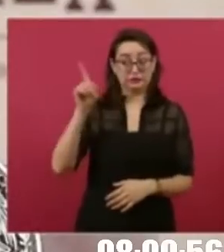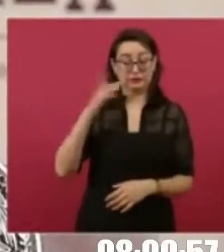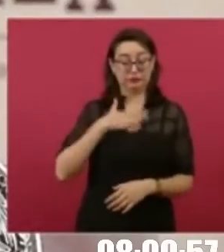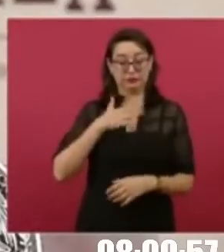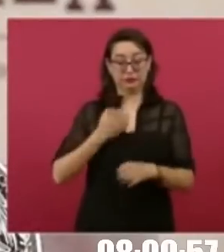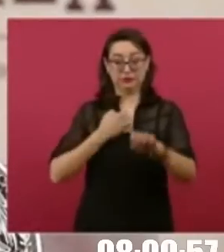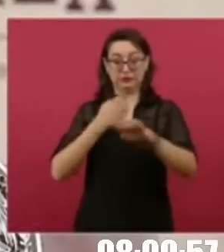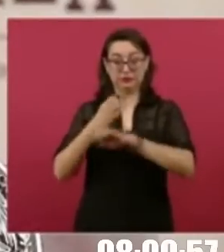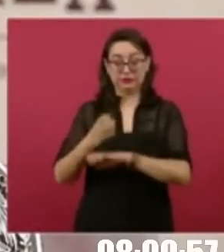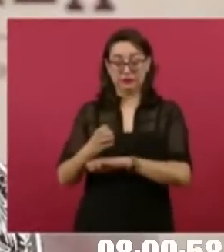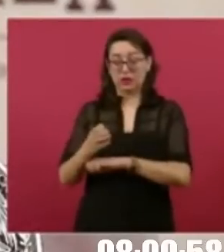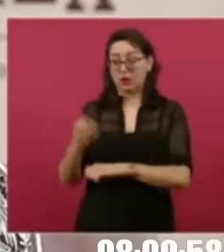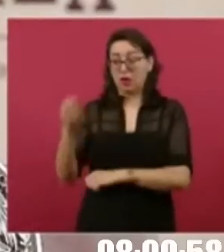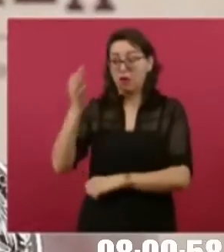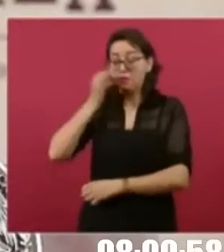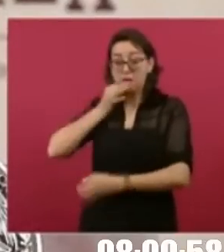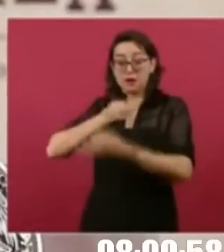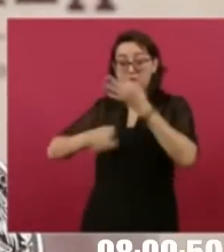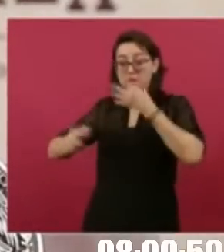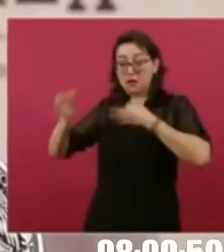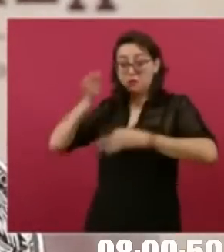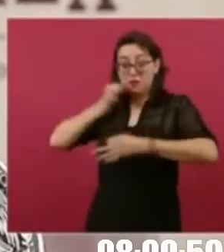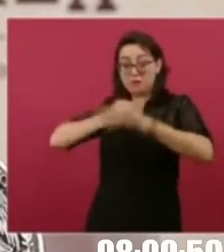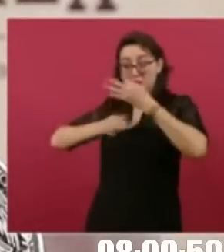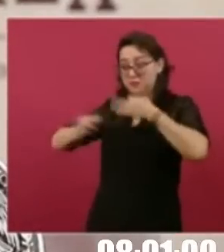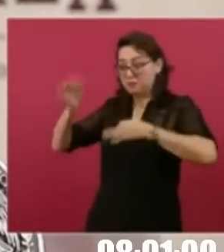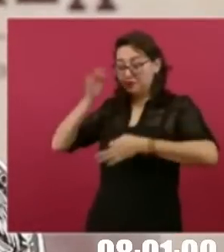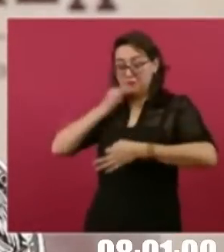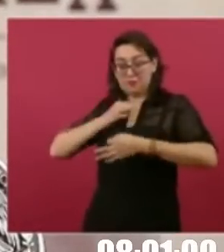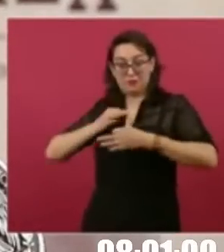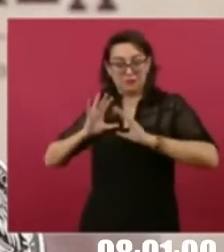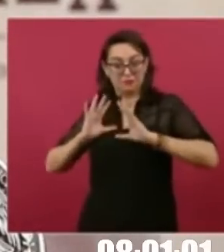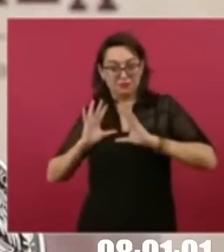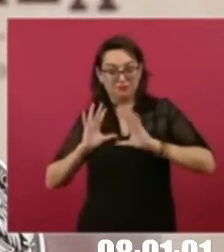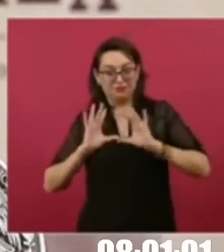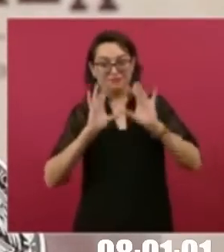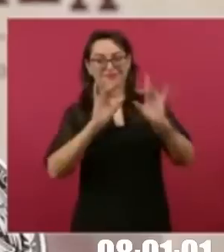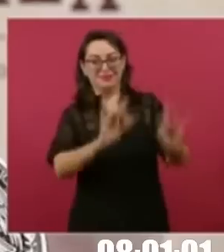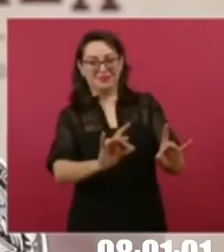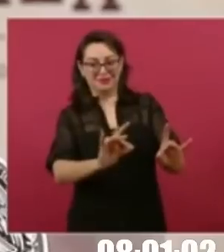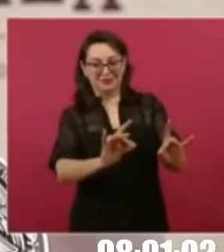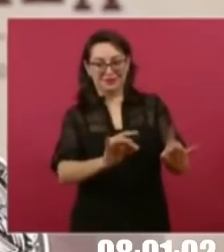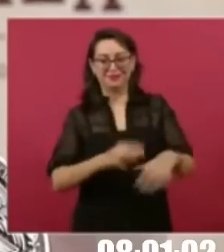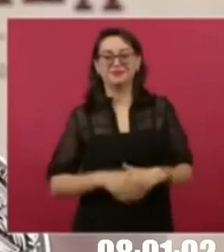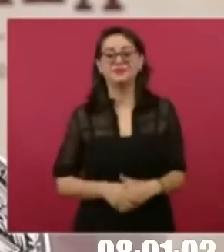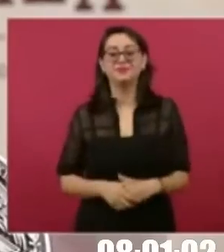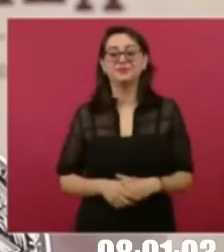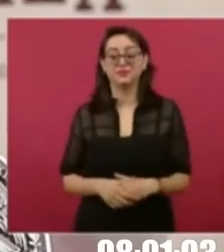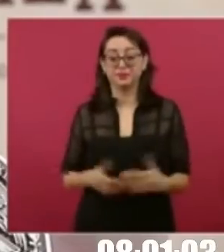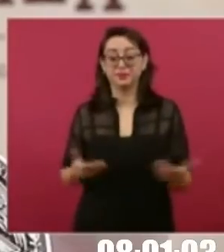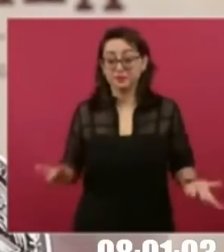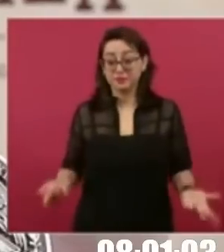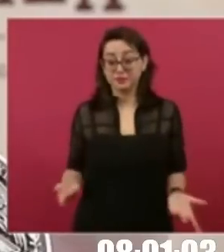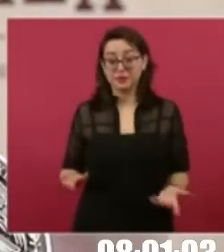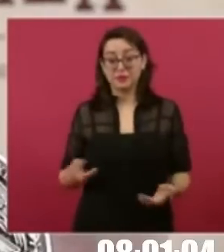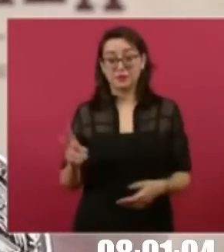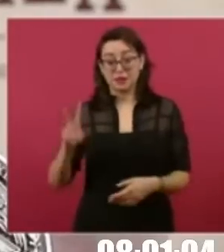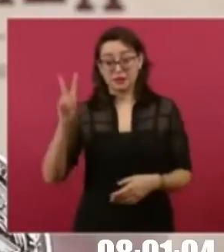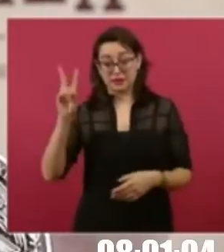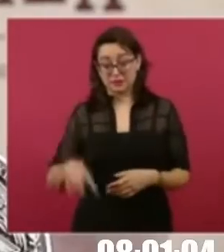decirle al señor presidente que desde Isla Natividad hasta Cabo San Lucas o hasta los cabos